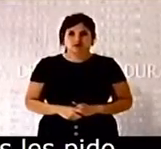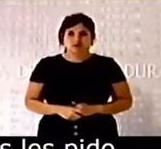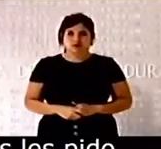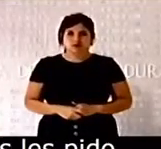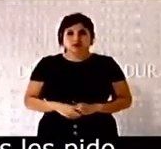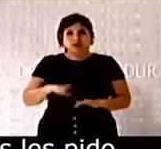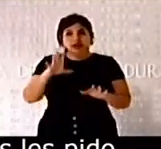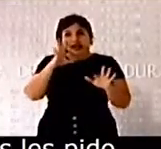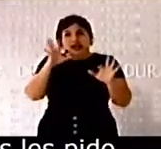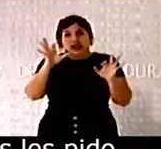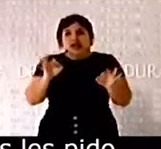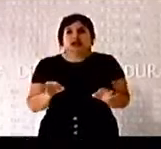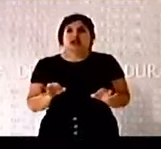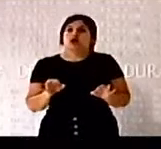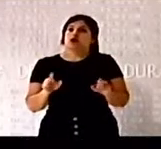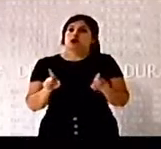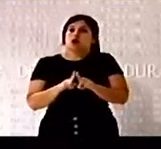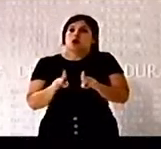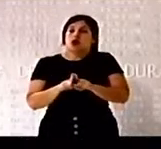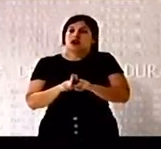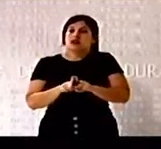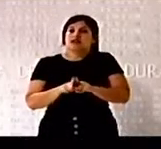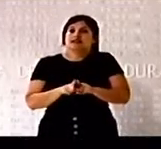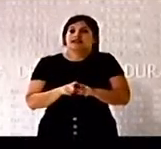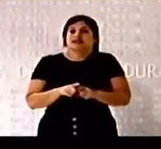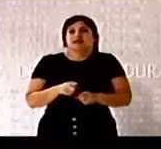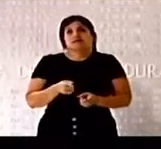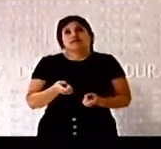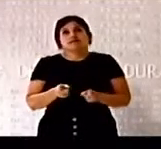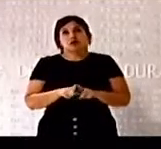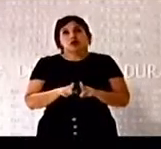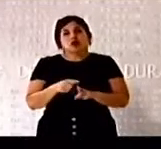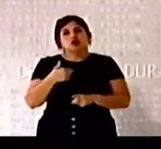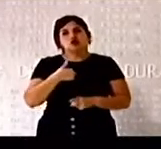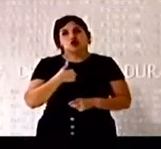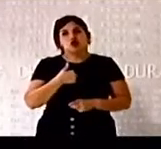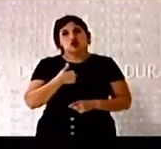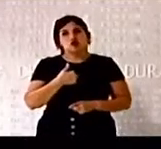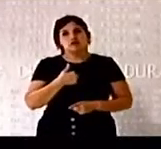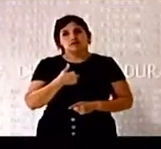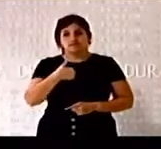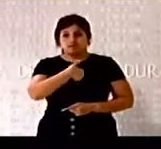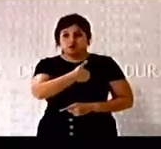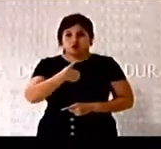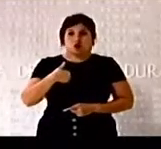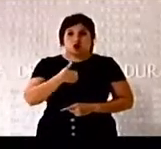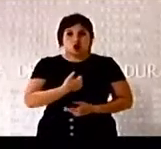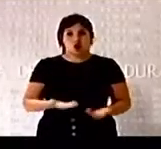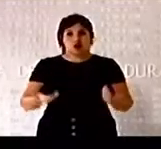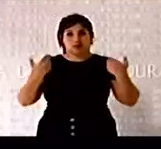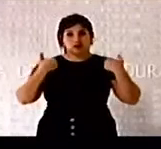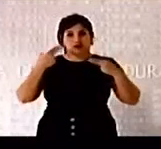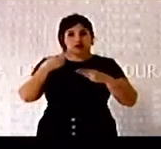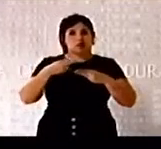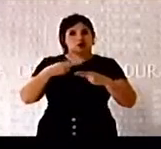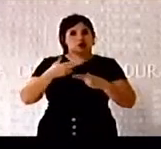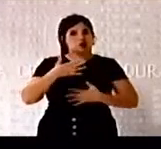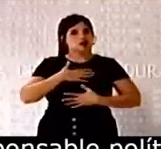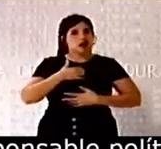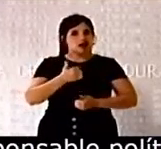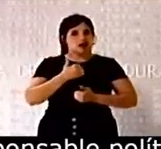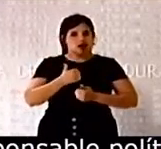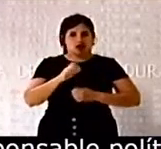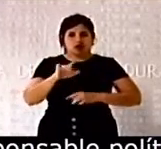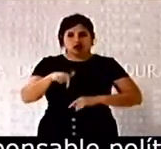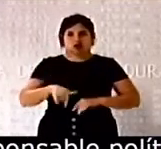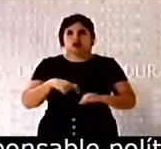Creo que no estaría cumpliendo mi misión como responsable político de la sanidad de esta tierra si